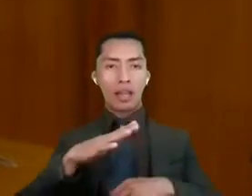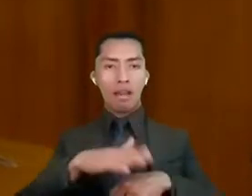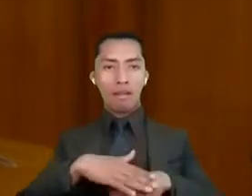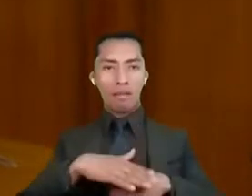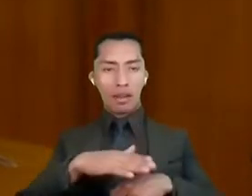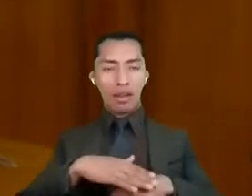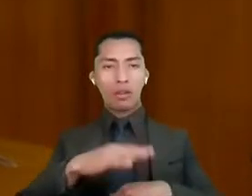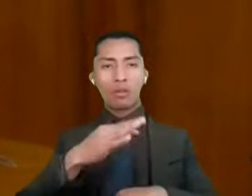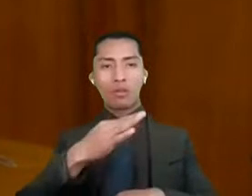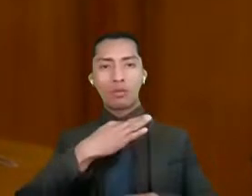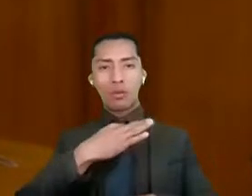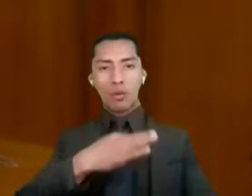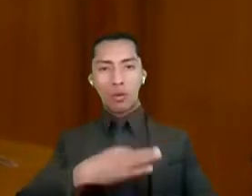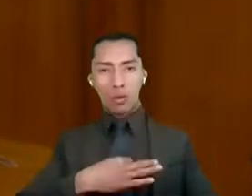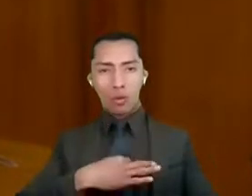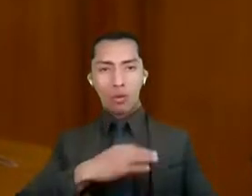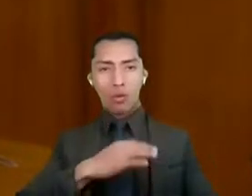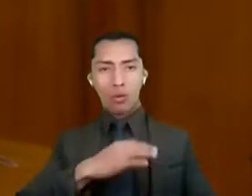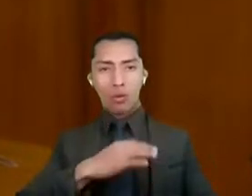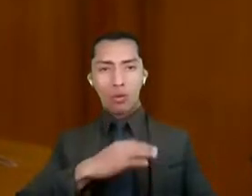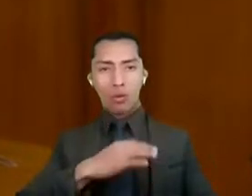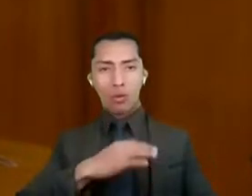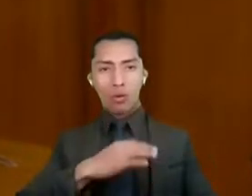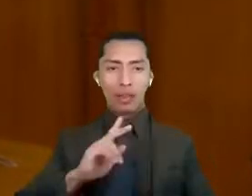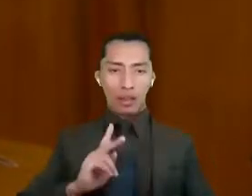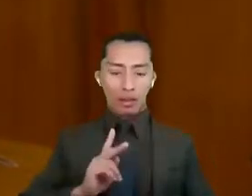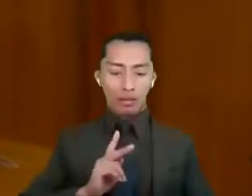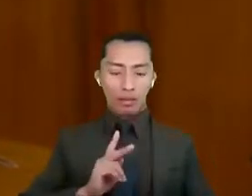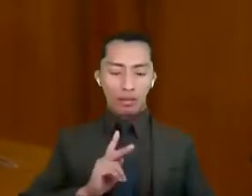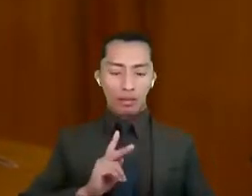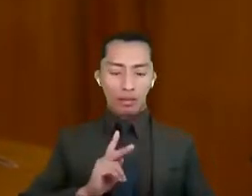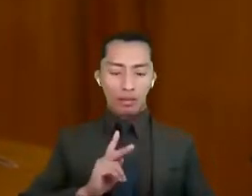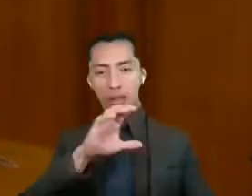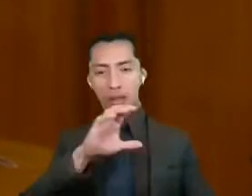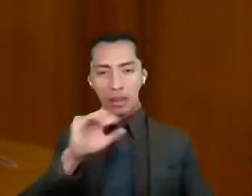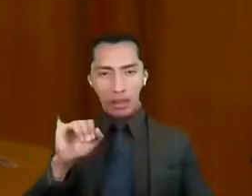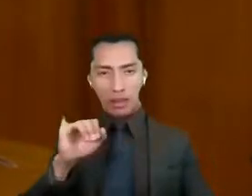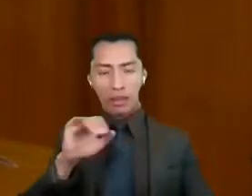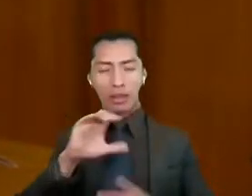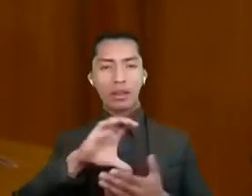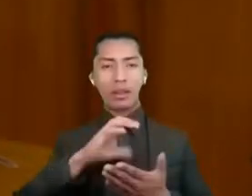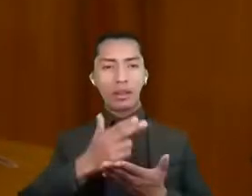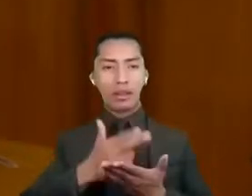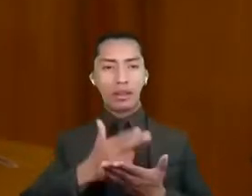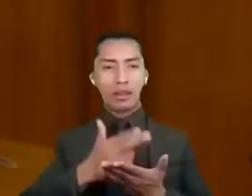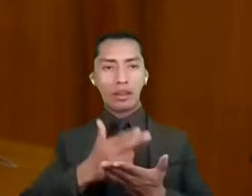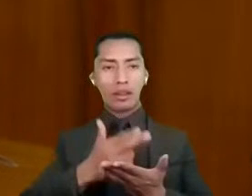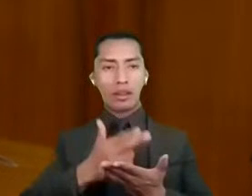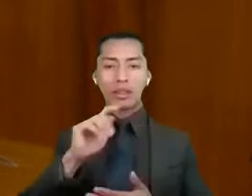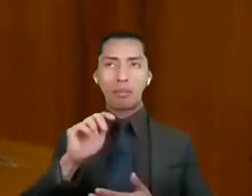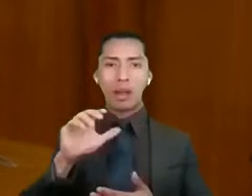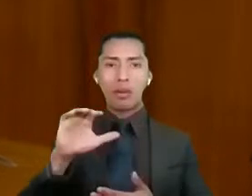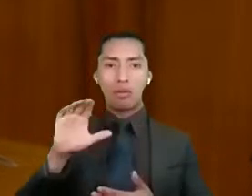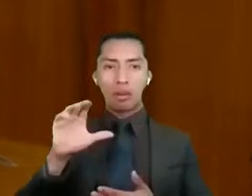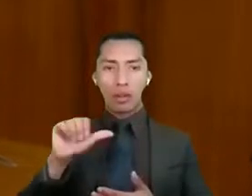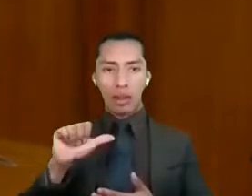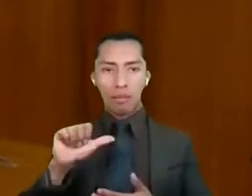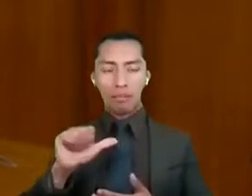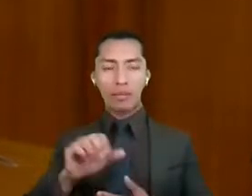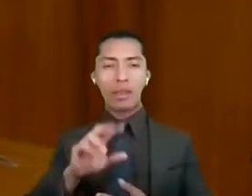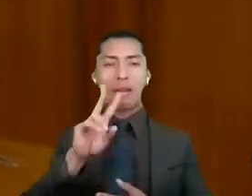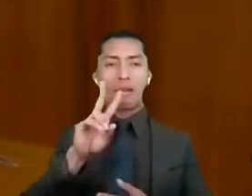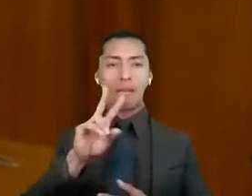Morelos, Nezahualcóyotl, Cuautitlán Izcalli, Chimalhuacán, Iztapaluca y Valle de Chalco. Las